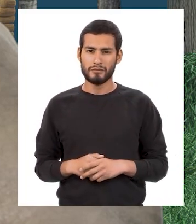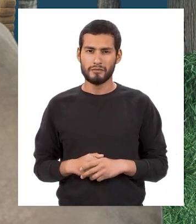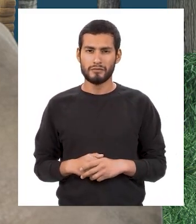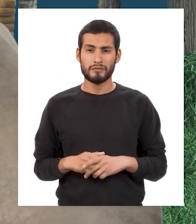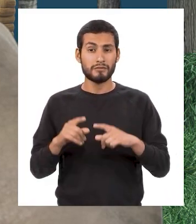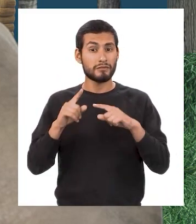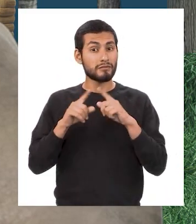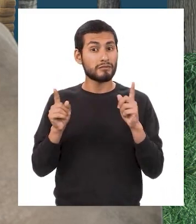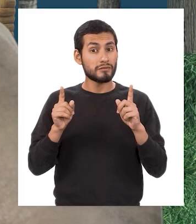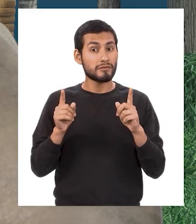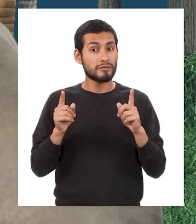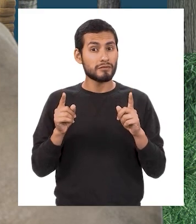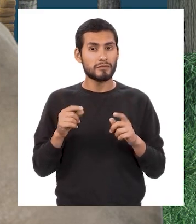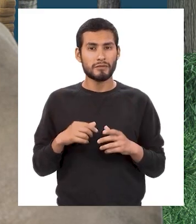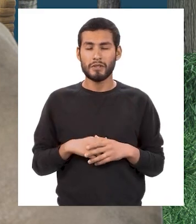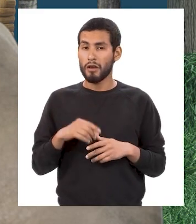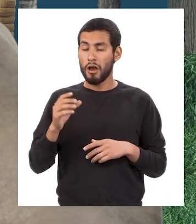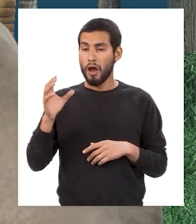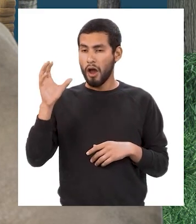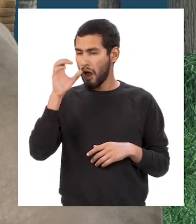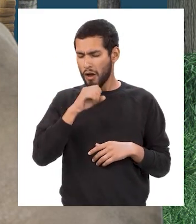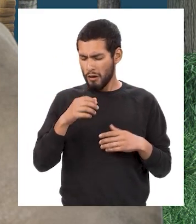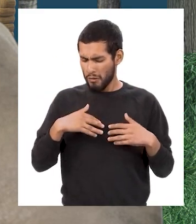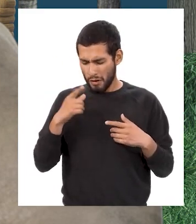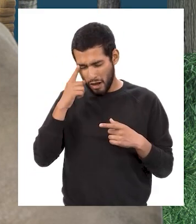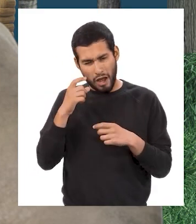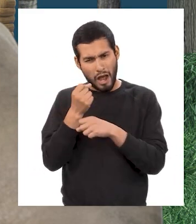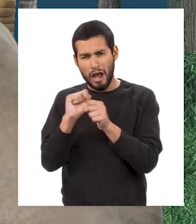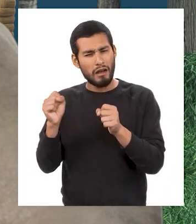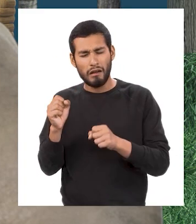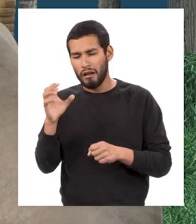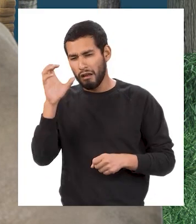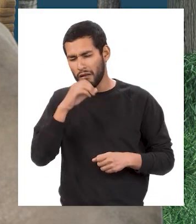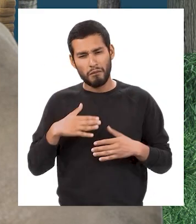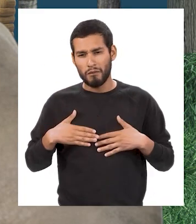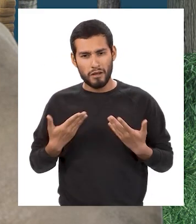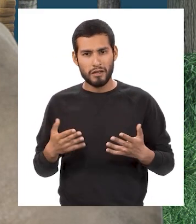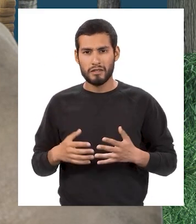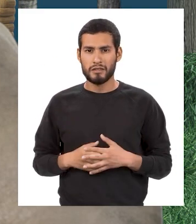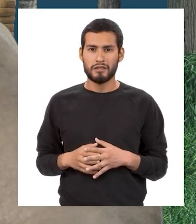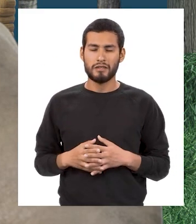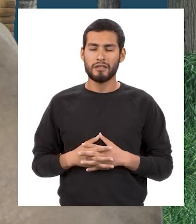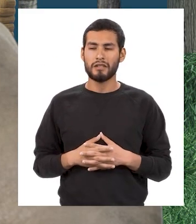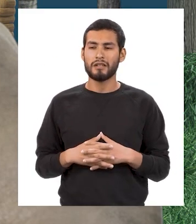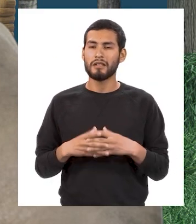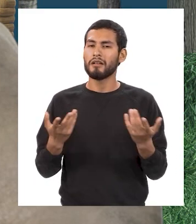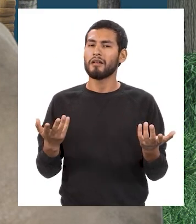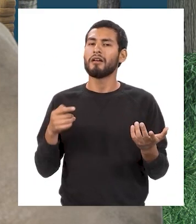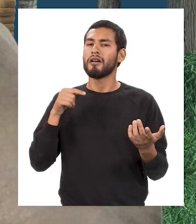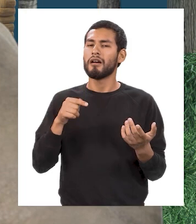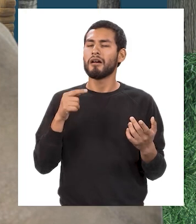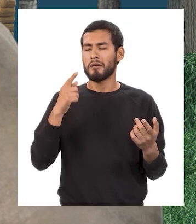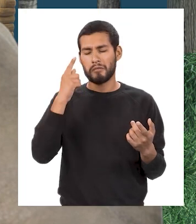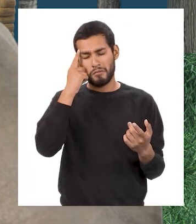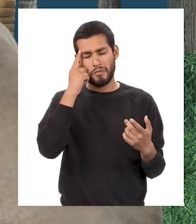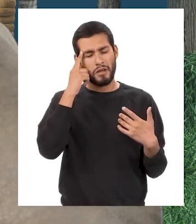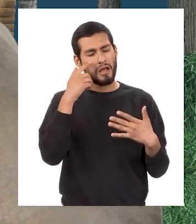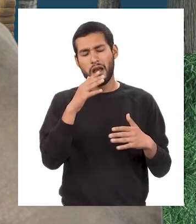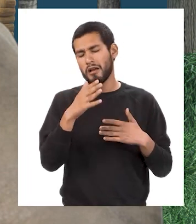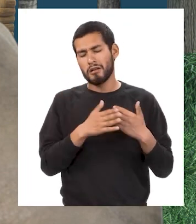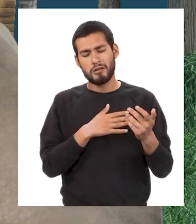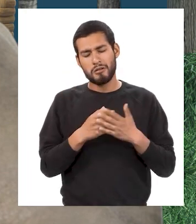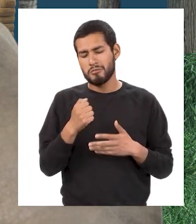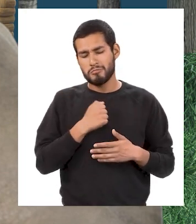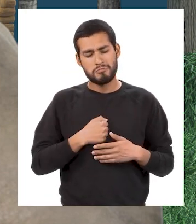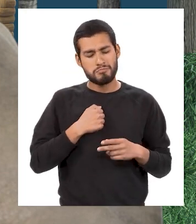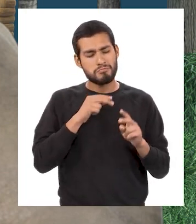Auda. Sin embargo, no pudieron consumar el rescate. Y simplemente